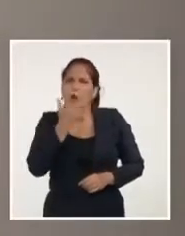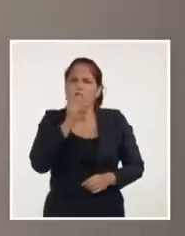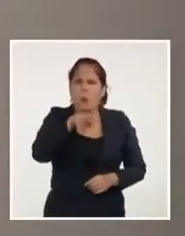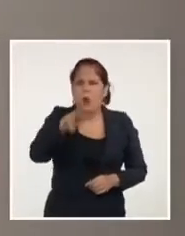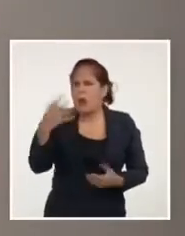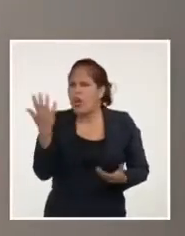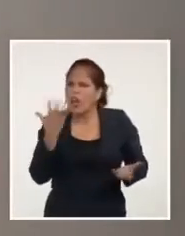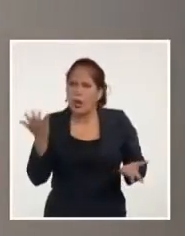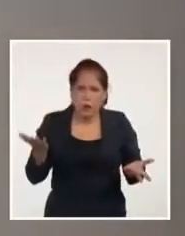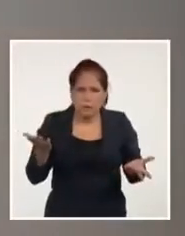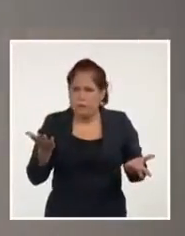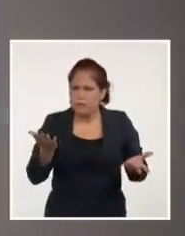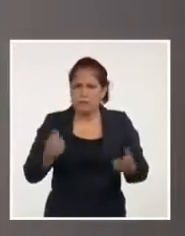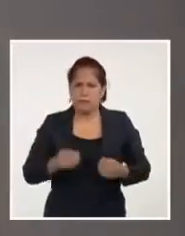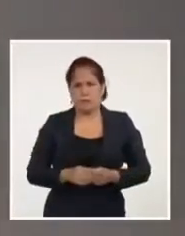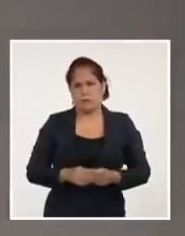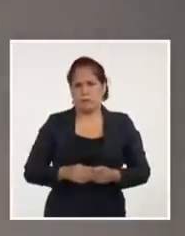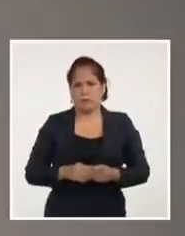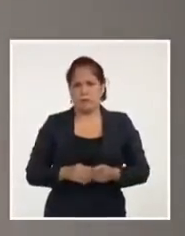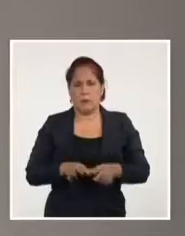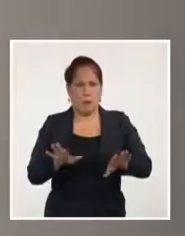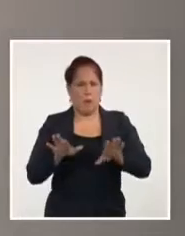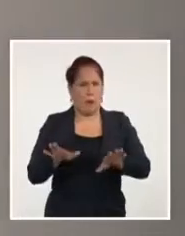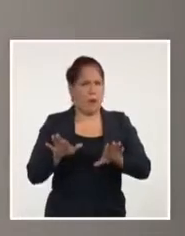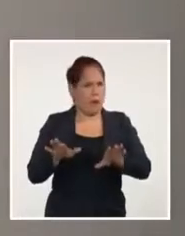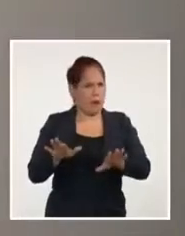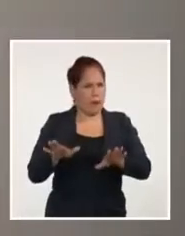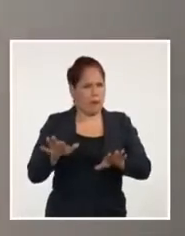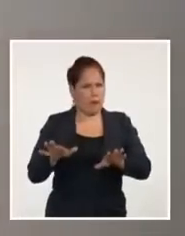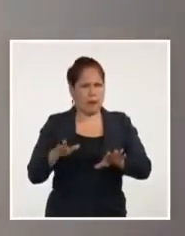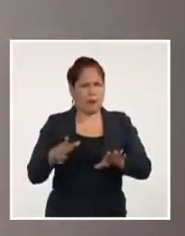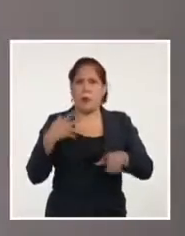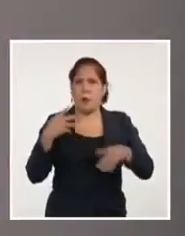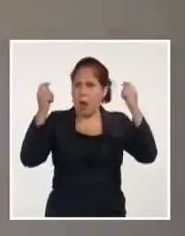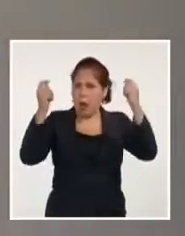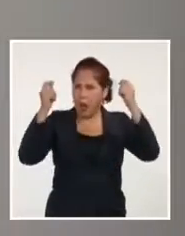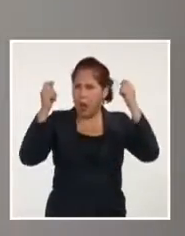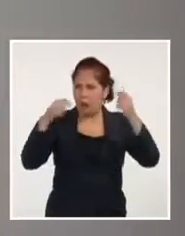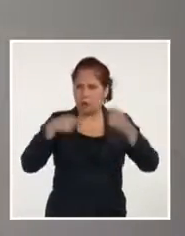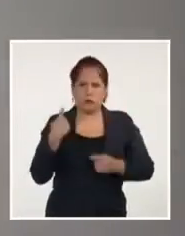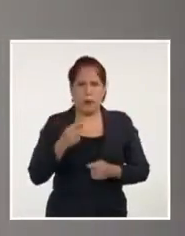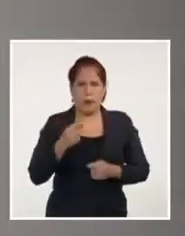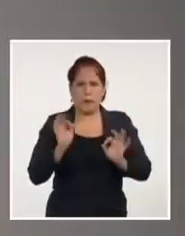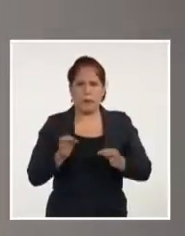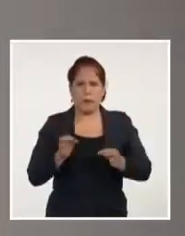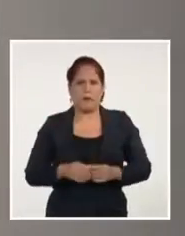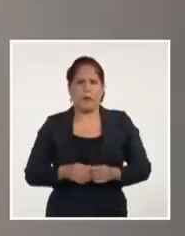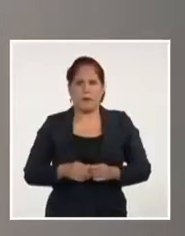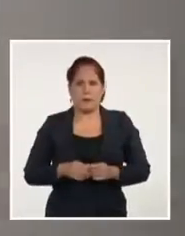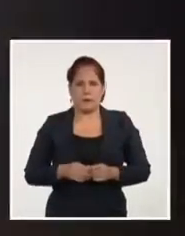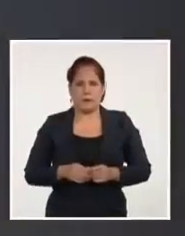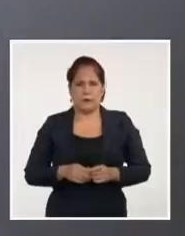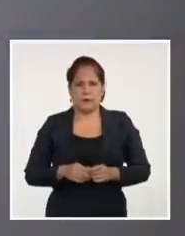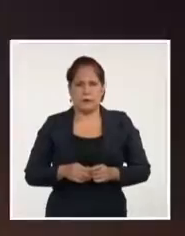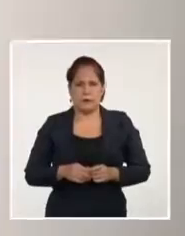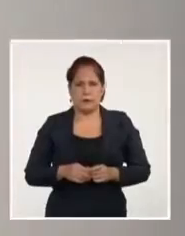no pierdan el control en serio para poder lograr lo que nosotros queremos. Ya calentamos la moneda. Nosotros que se caliente todo esto para que se parta